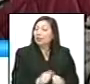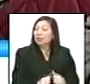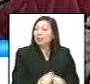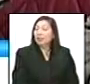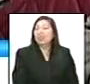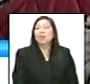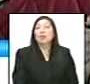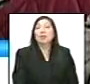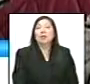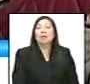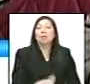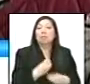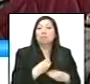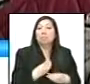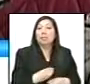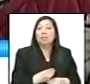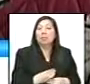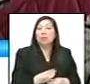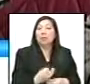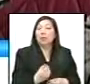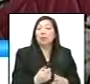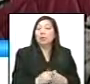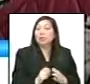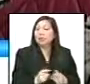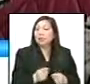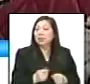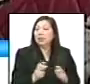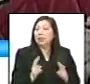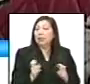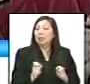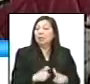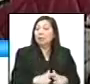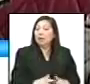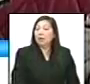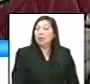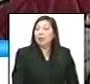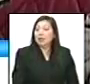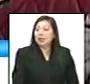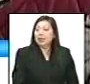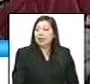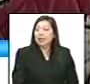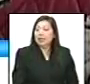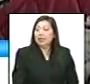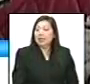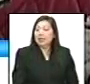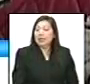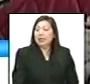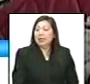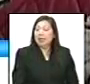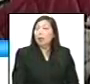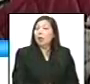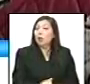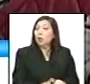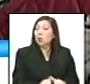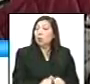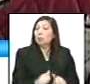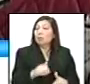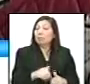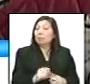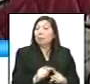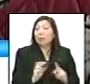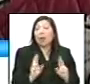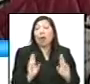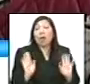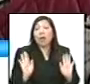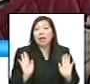de miembros del Parlamento. Por eso sí exigíamos el tema de territorialidad y el tema de número de electores. Pero